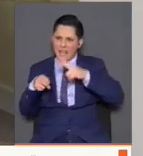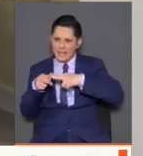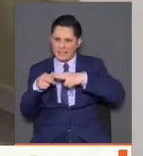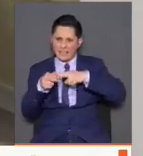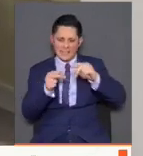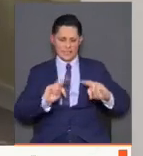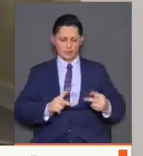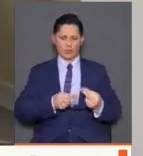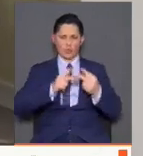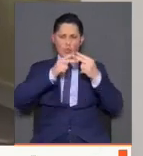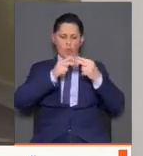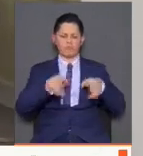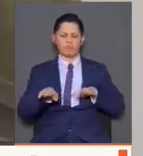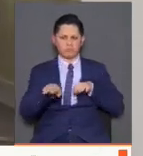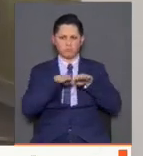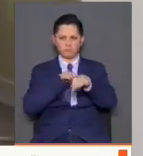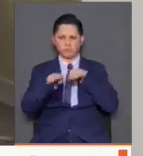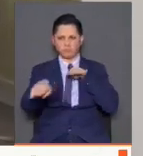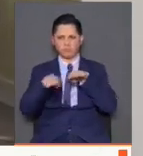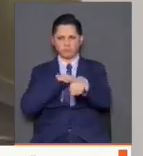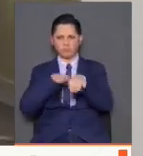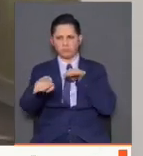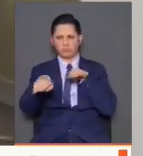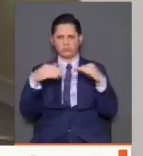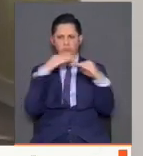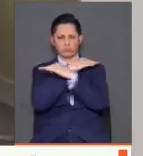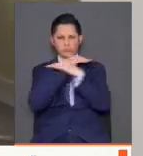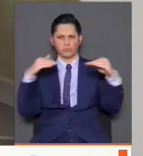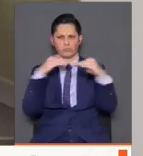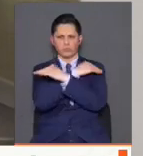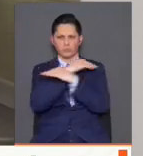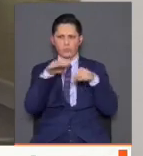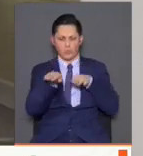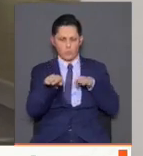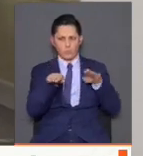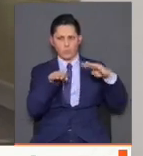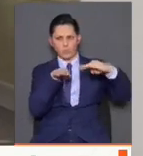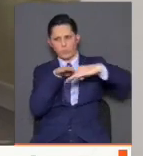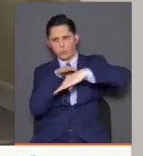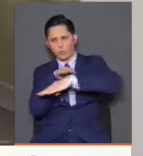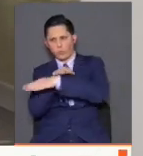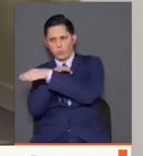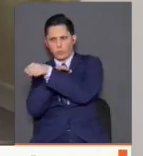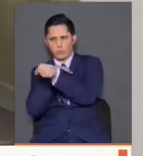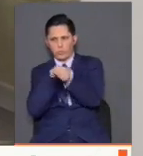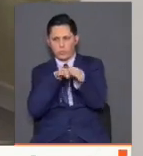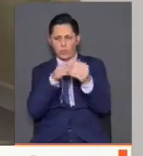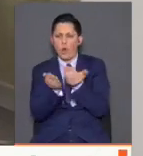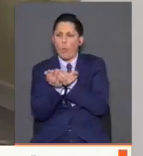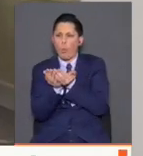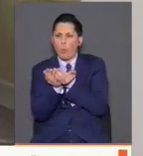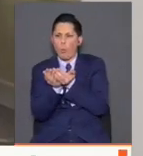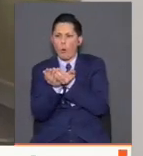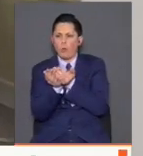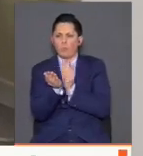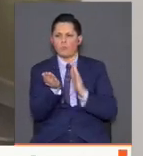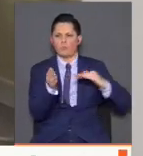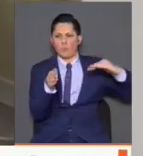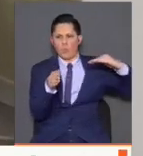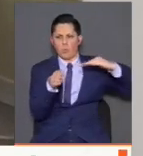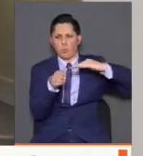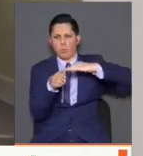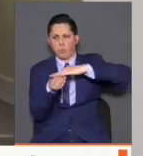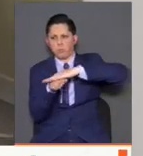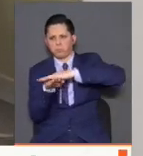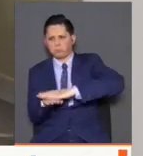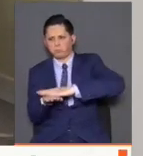estructura. El paso vehicular, hay vehículos que se salen de huella y pasan por arriba de los nidales y atropellan a los gaviotinos, a los nidos, a los